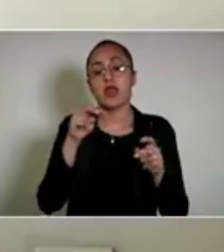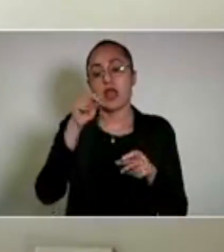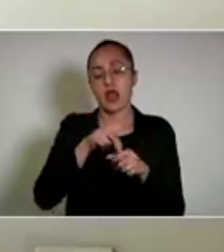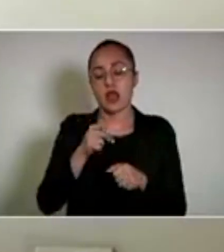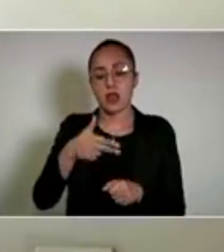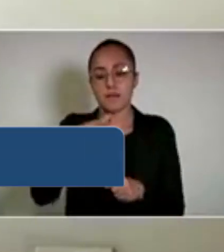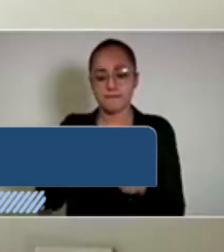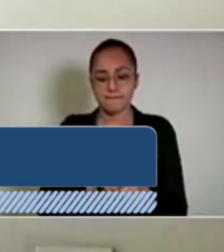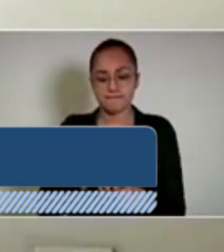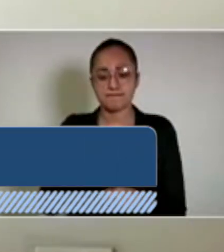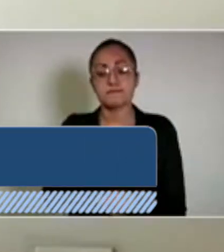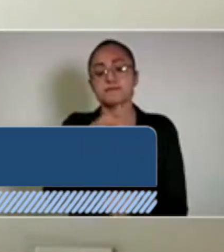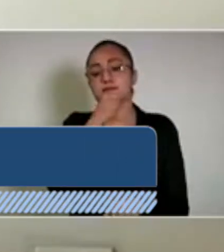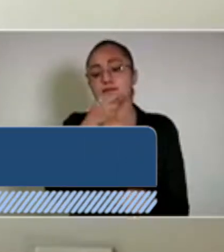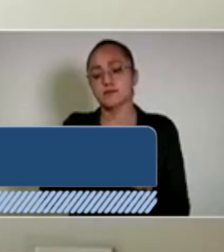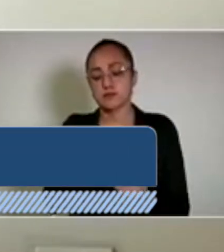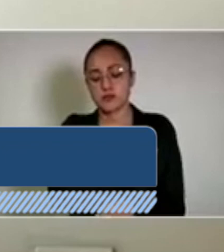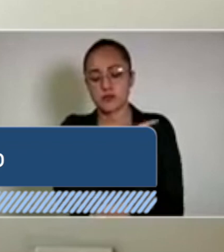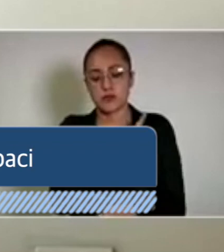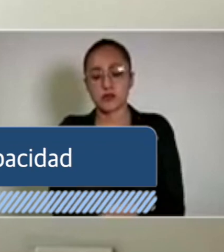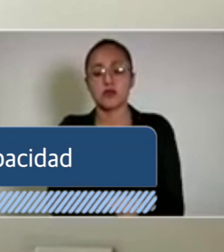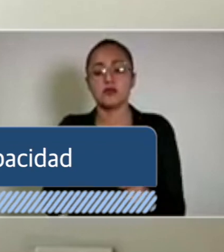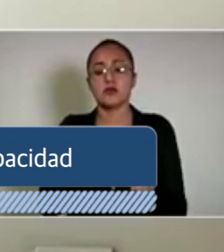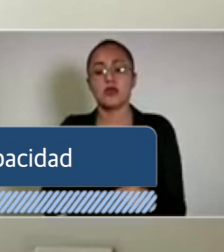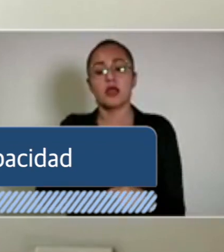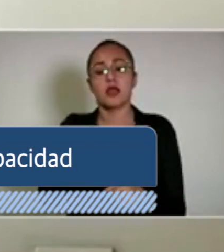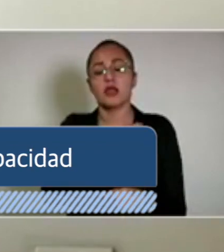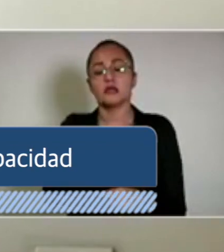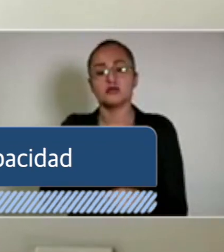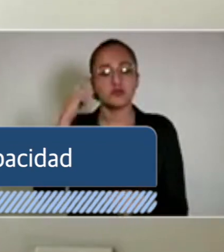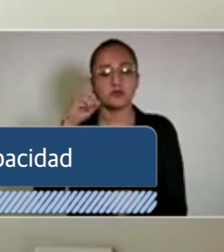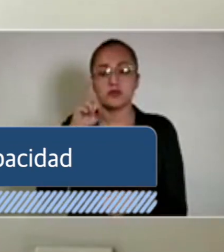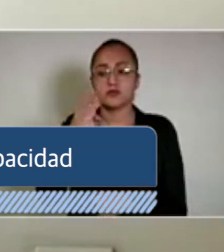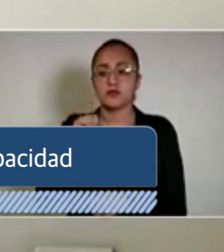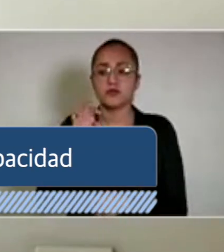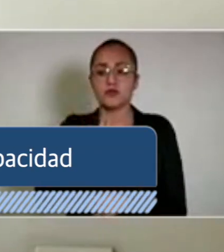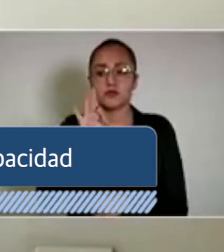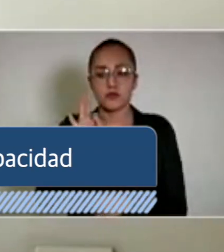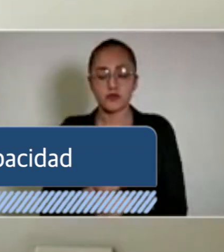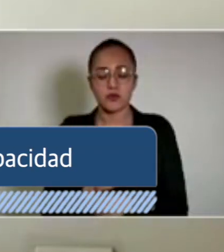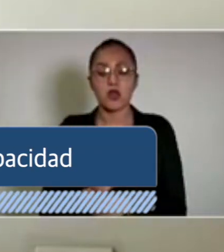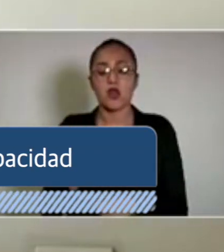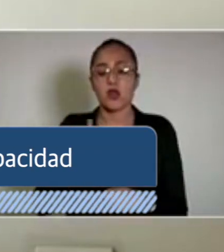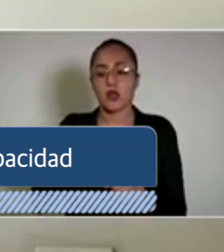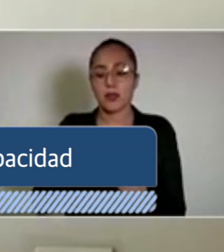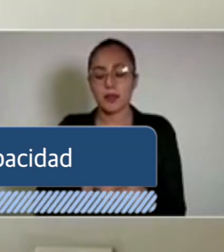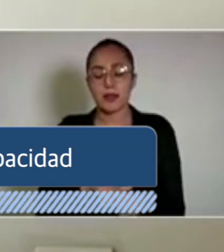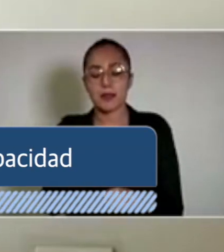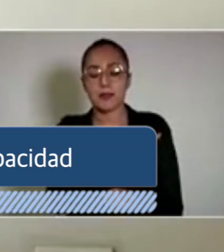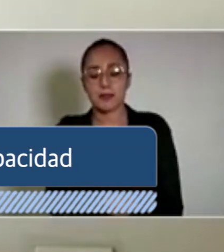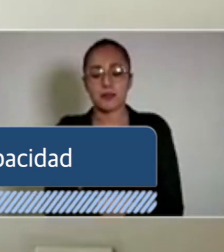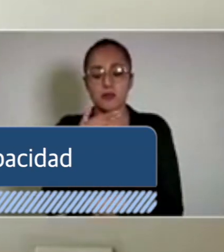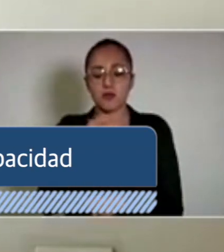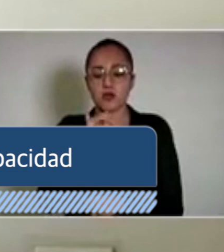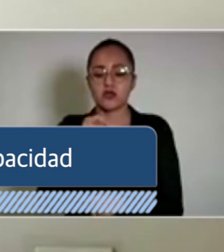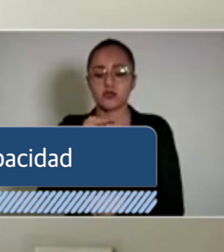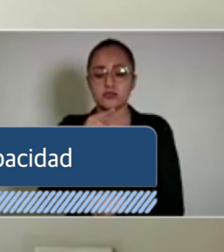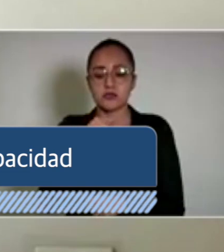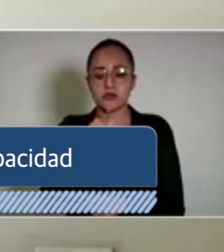los hospitales de la Secretaría de Salud, Hospital General de Cholula, 39%, el Hospital General de